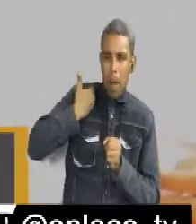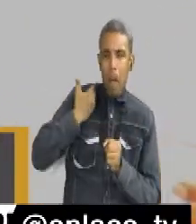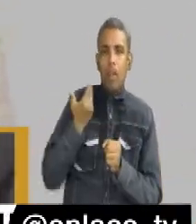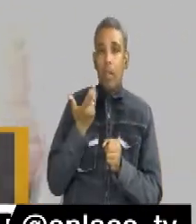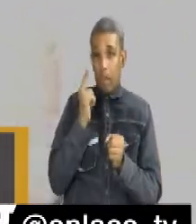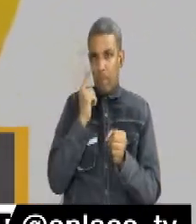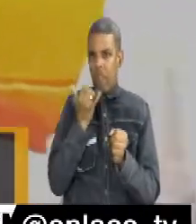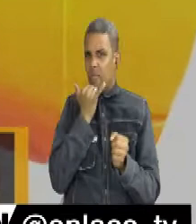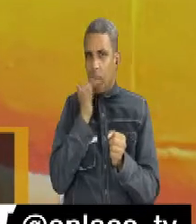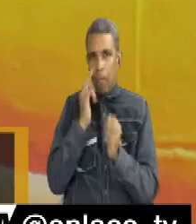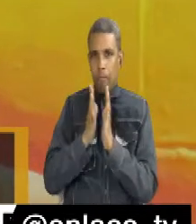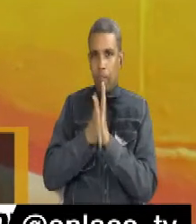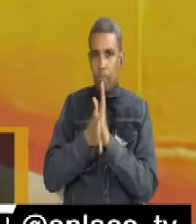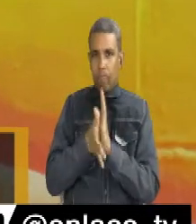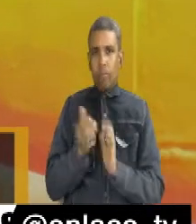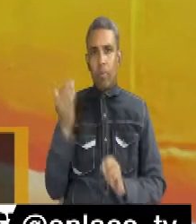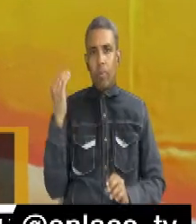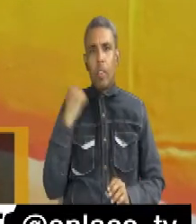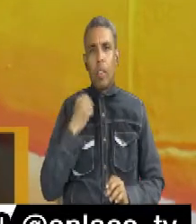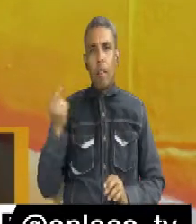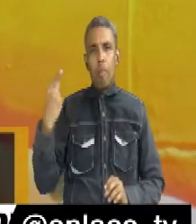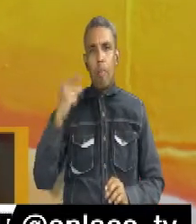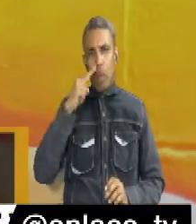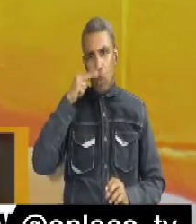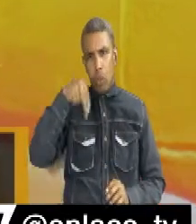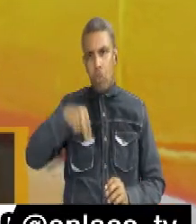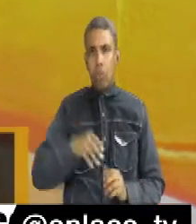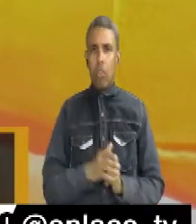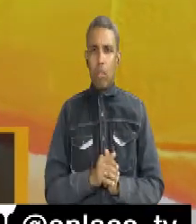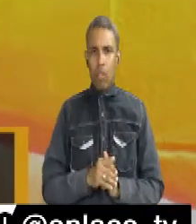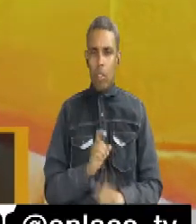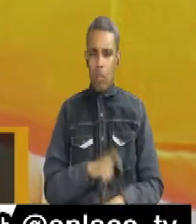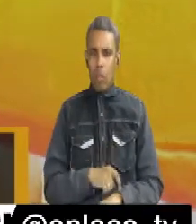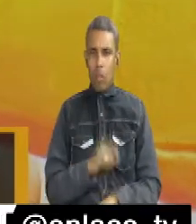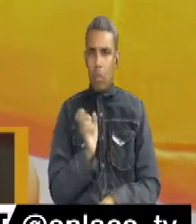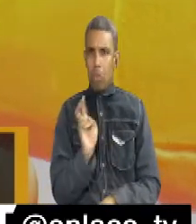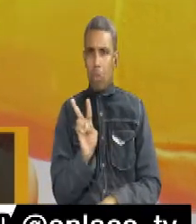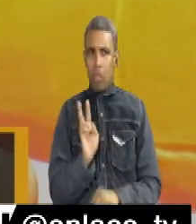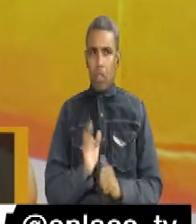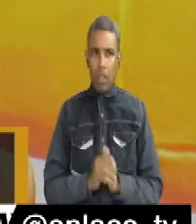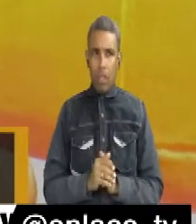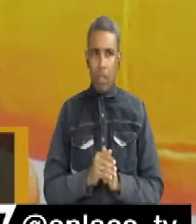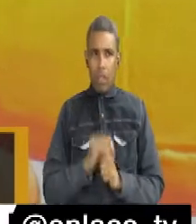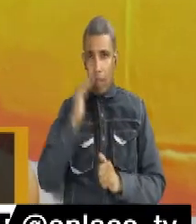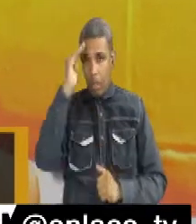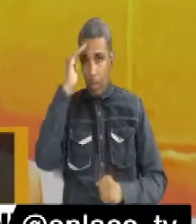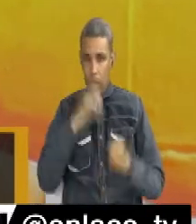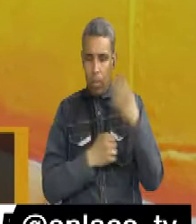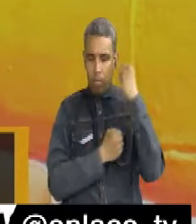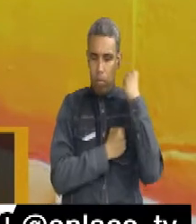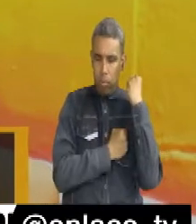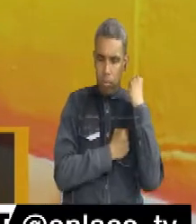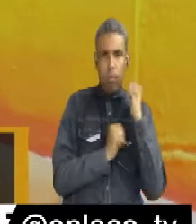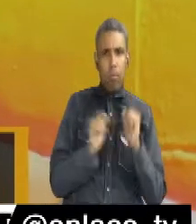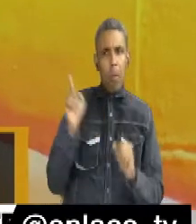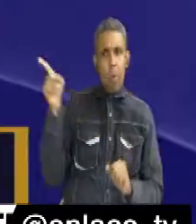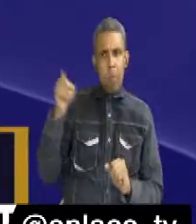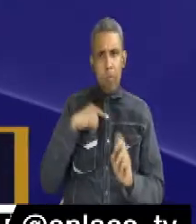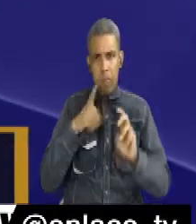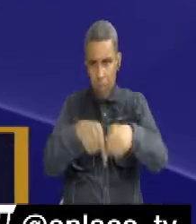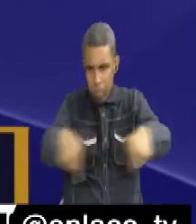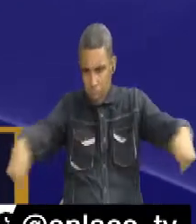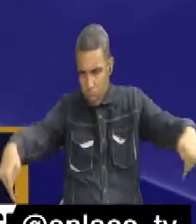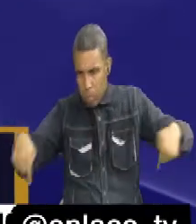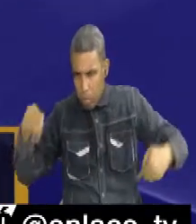las 12 de la noche, en unos hechos normalmente usuales en el ejército, en los cuales se hacen unos procedimientos entre los soldados